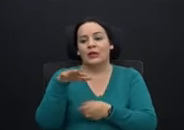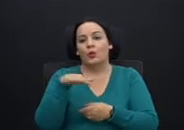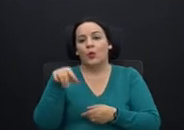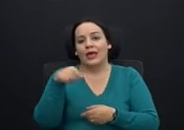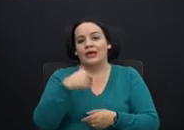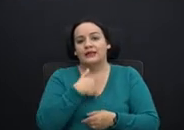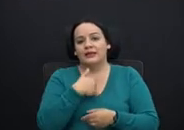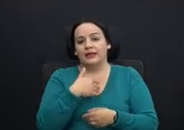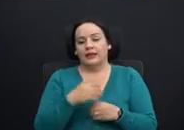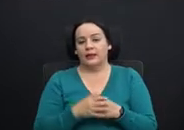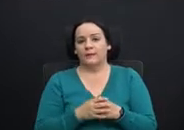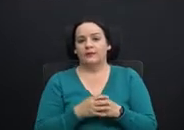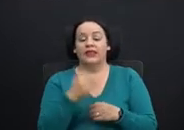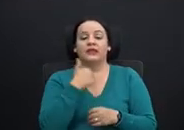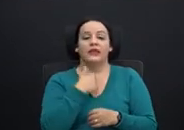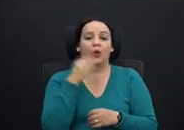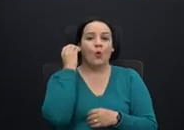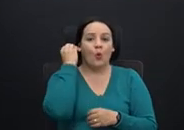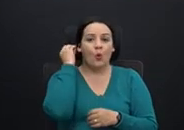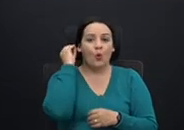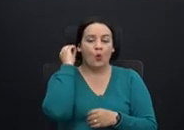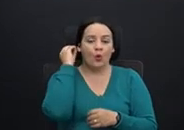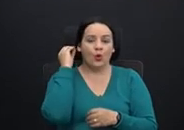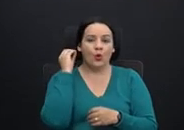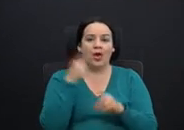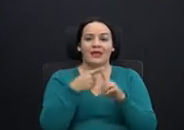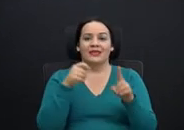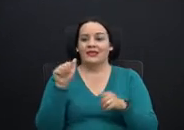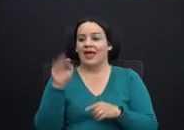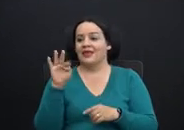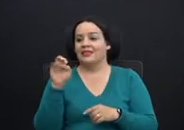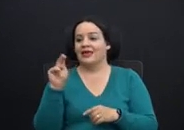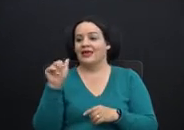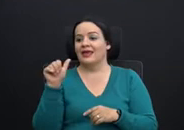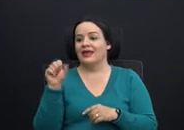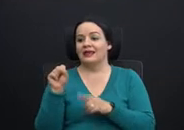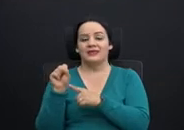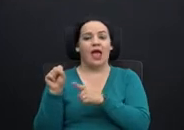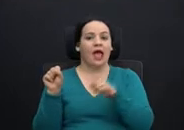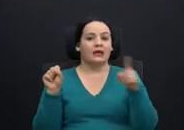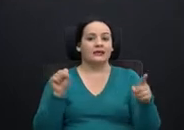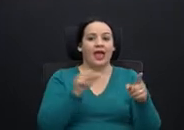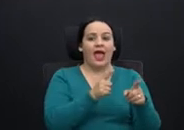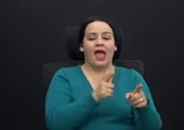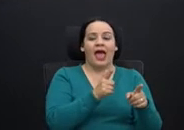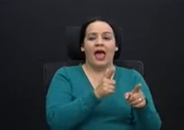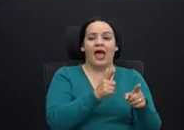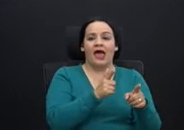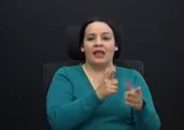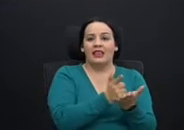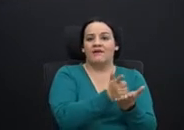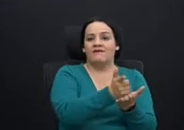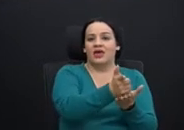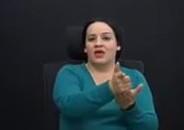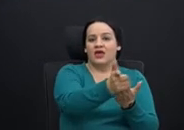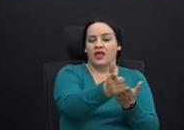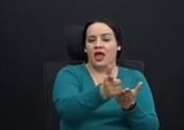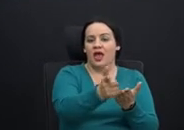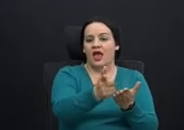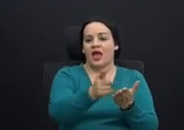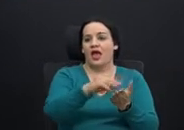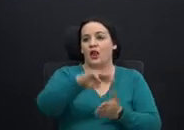que tenemos oro desde Atenas hasta Liberia, pasando por los montes del Aguacate. Quiero decirles